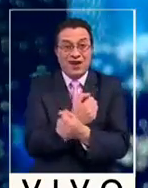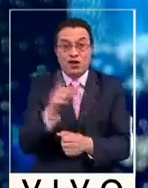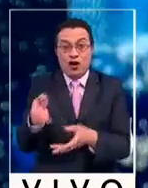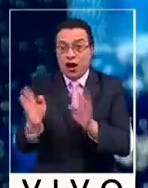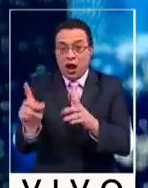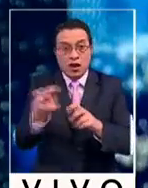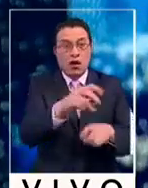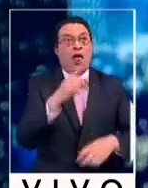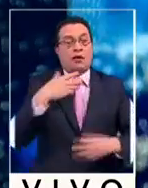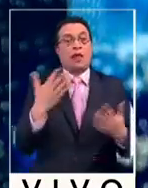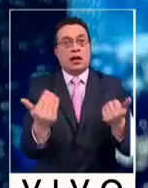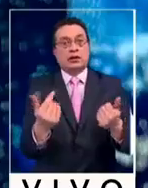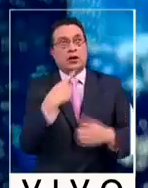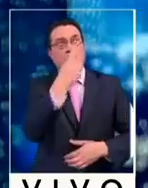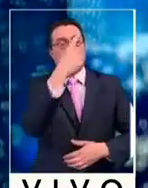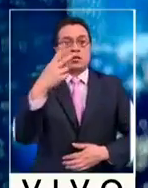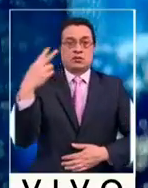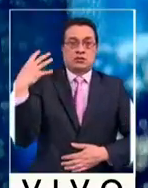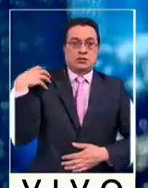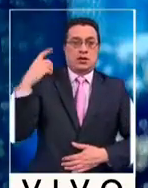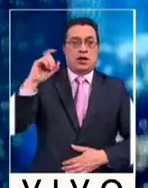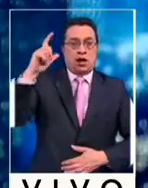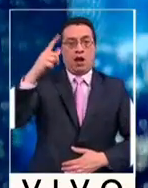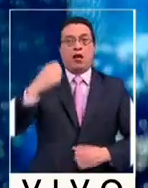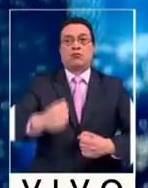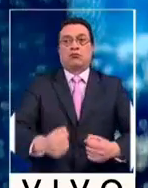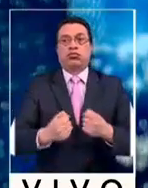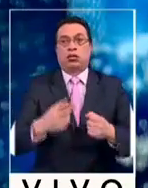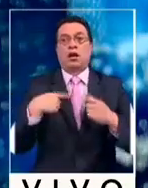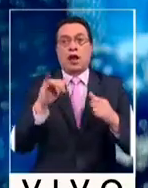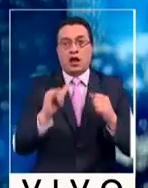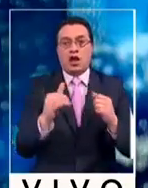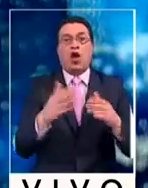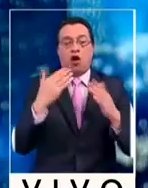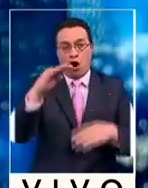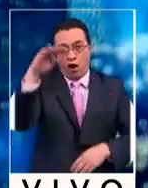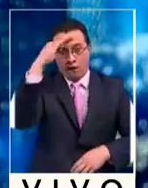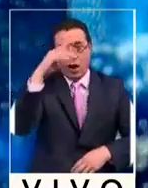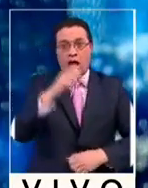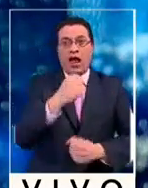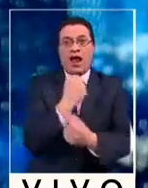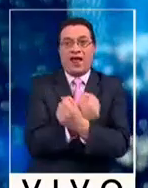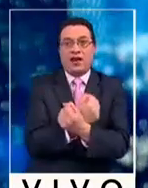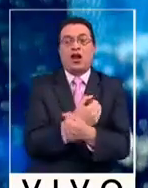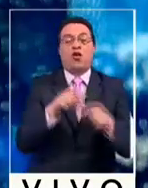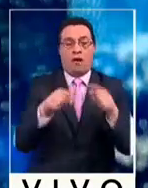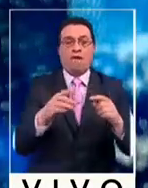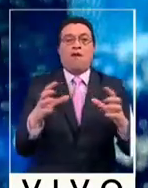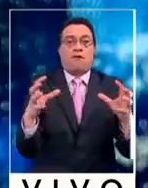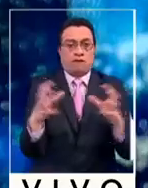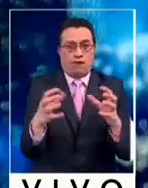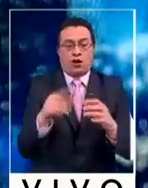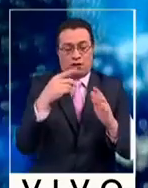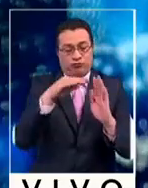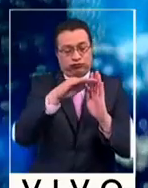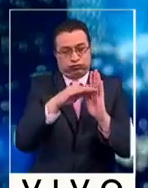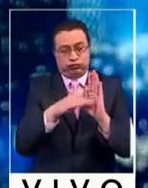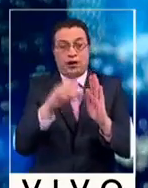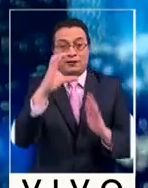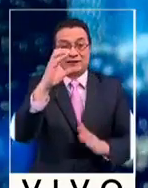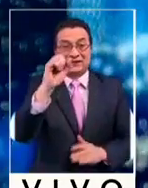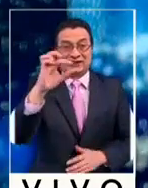alto mando fuerte y los ciudadanos necesitan volver a confiar completamente en carabineros, indicador que cayó fuertemente según la última encuesta CEP que